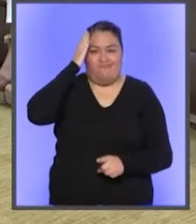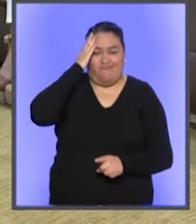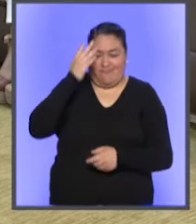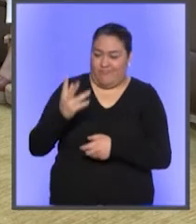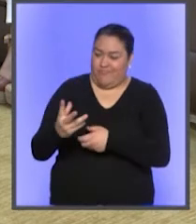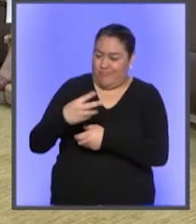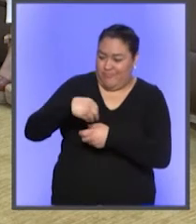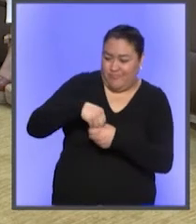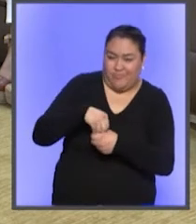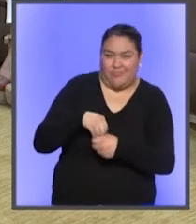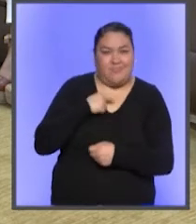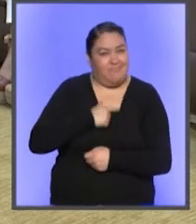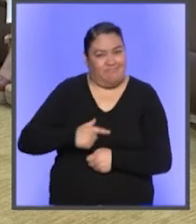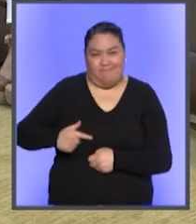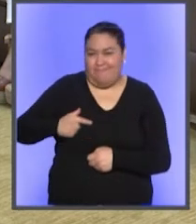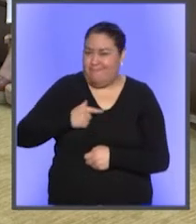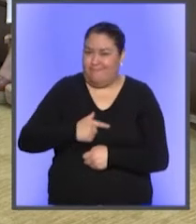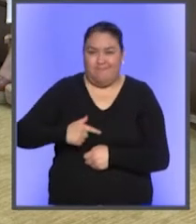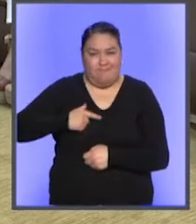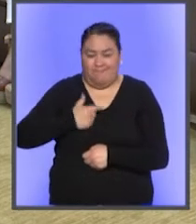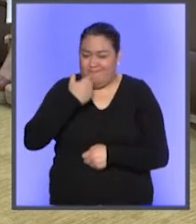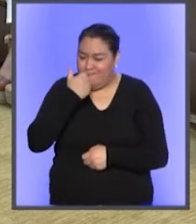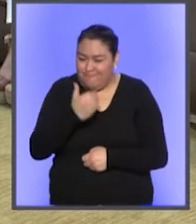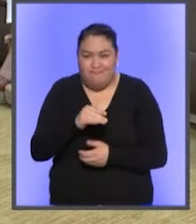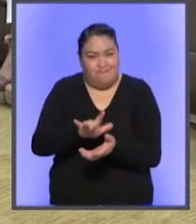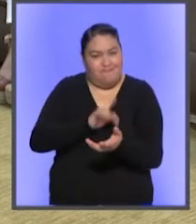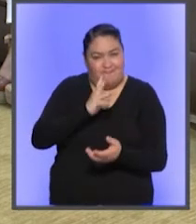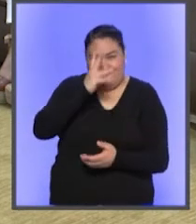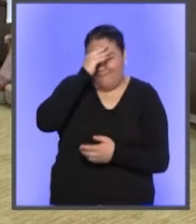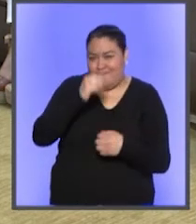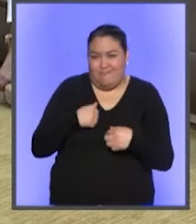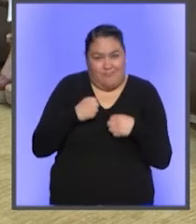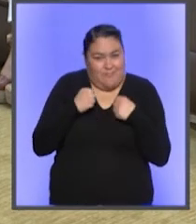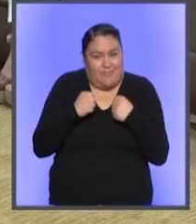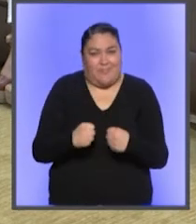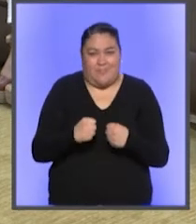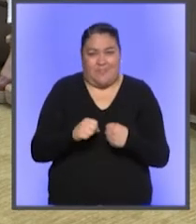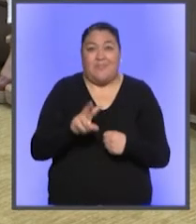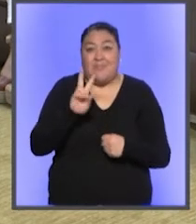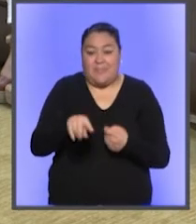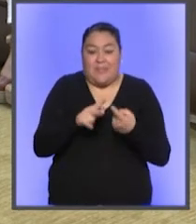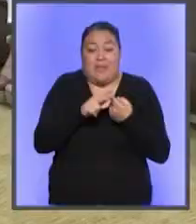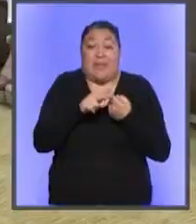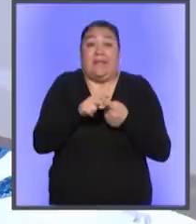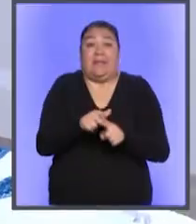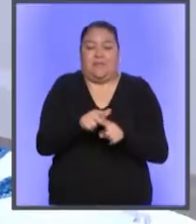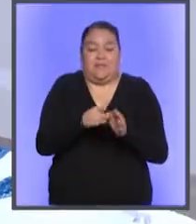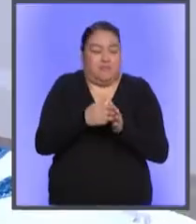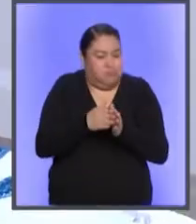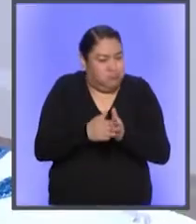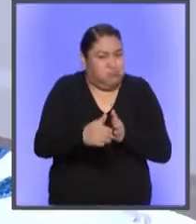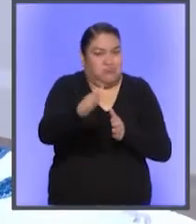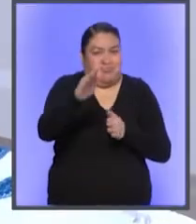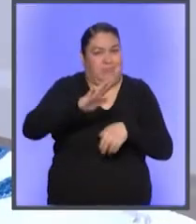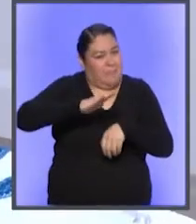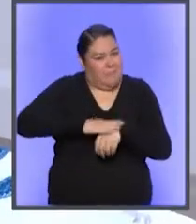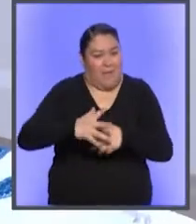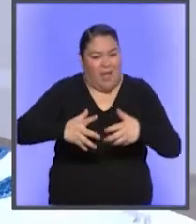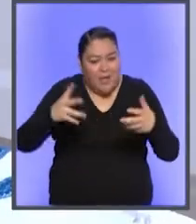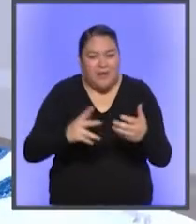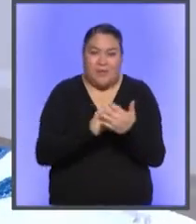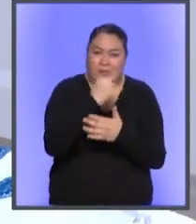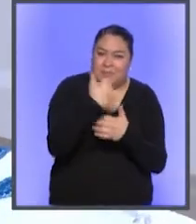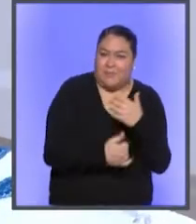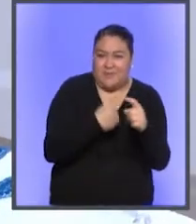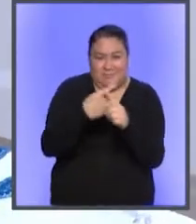las mujeres Así que nos llevamos ese ese fortalecimiento y Creo yo que es una punta de lanza para poder dar inicio